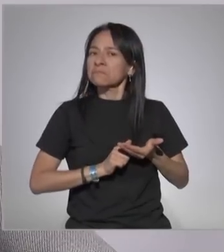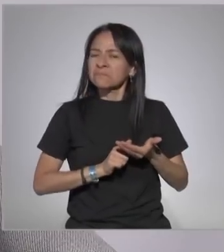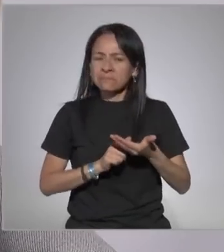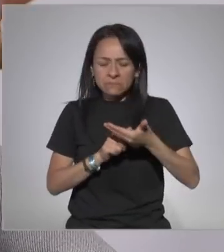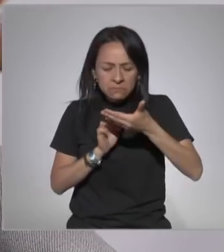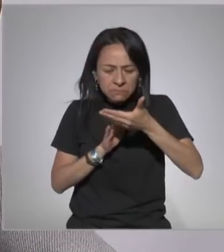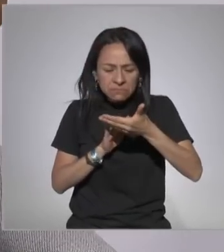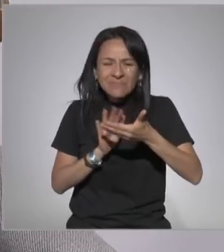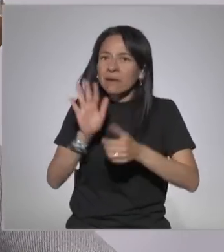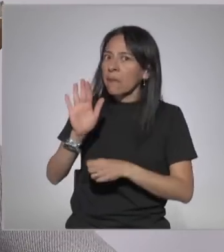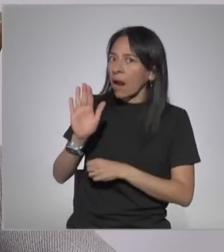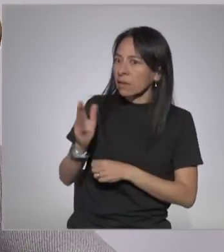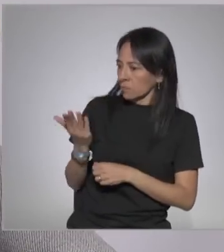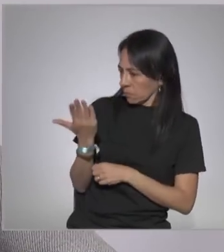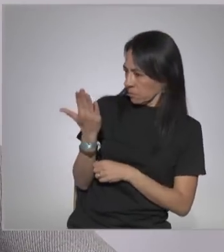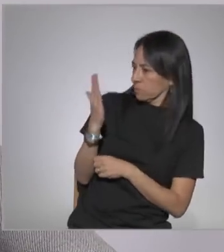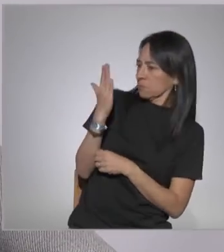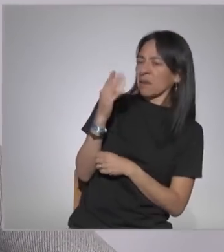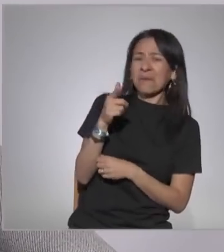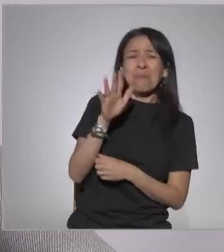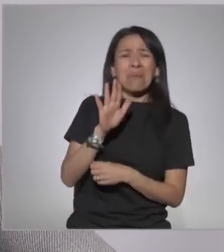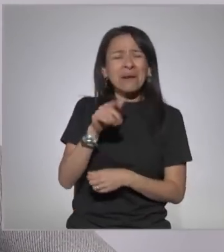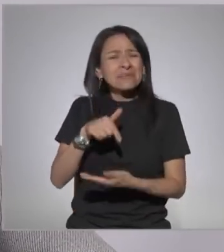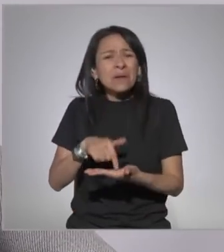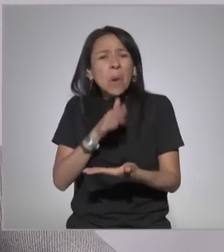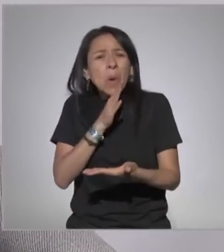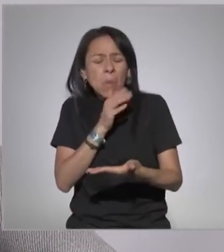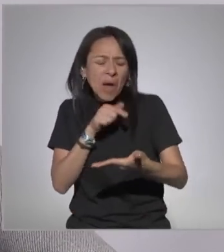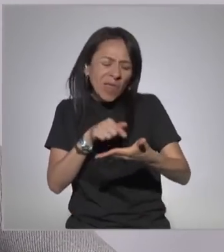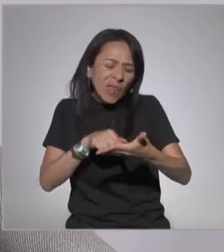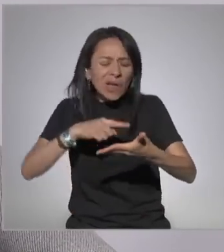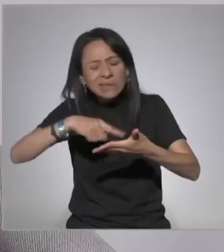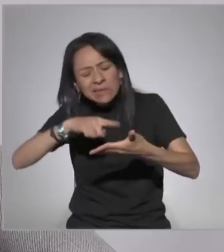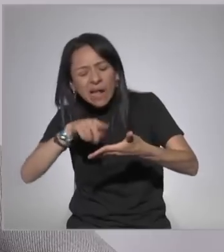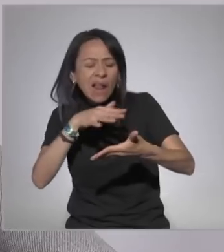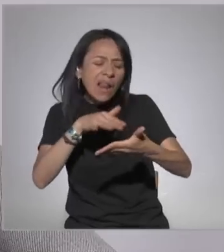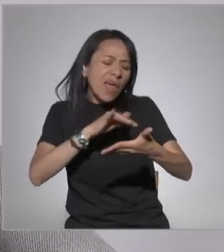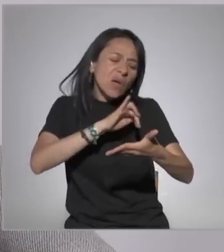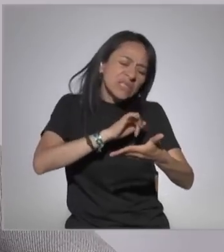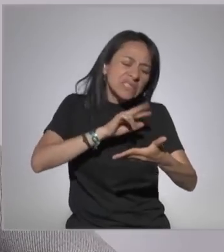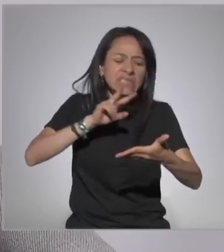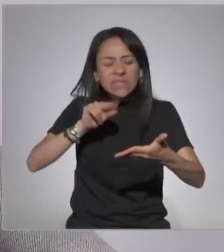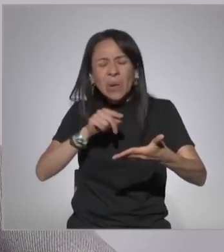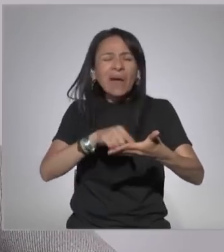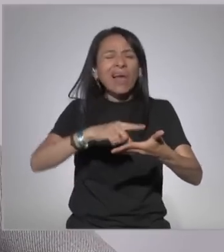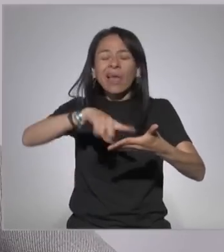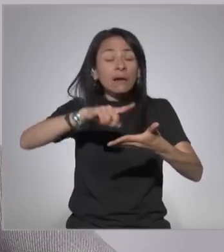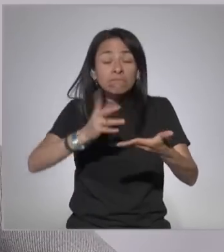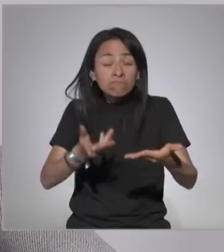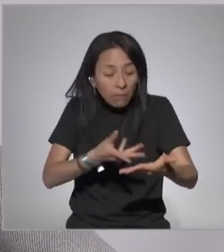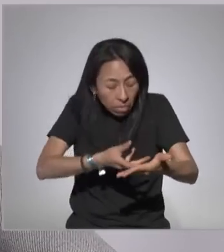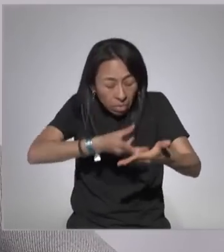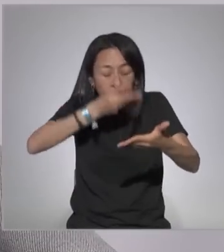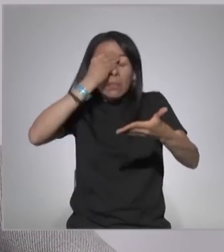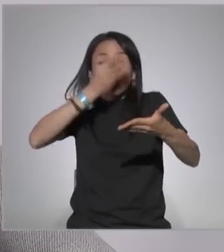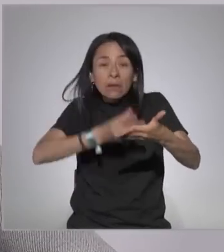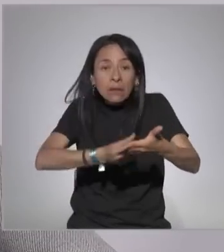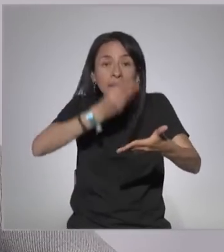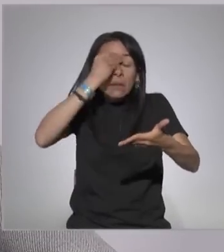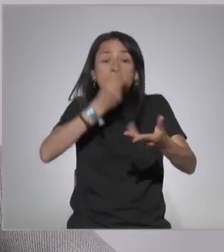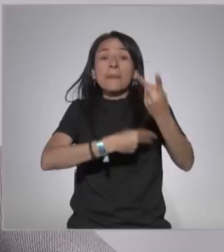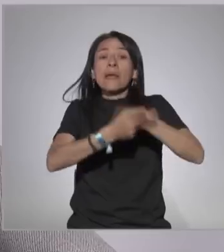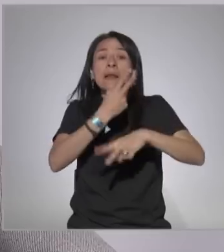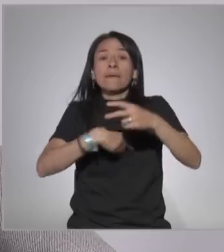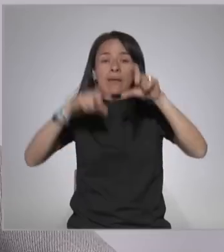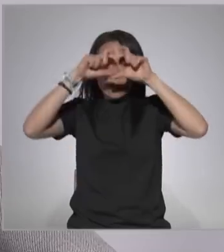y qué sí o qué no nos sirve. Y entonces se perpetúan estereotipos, ¿sí? Y ahí es donde